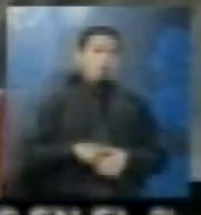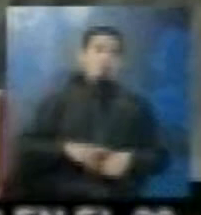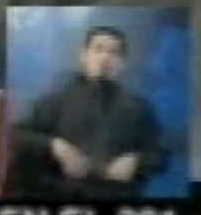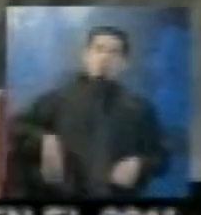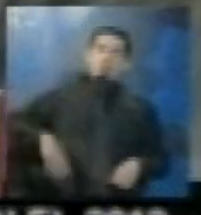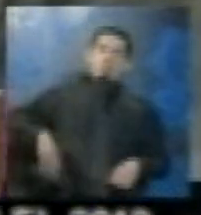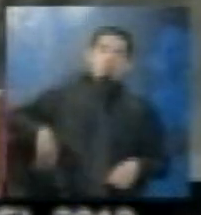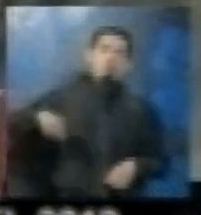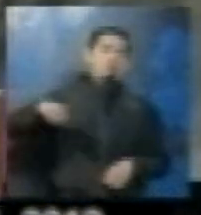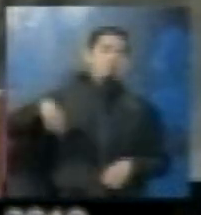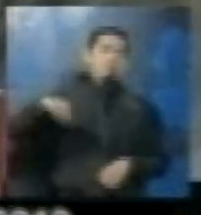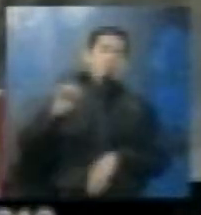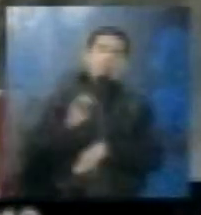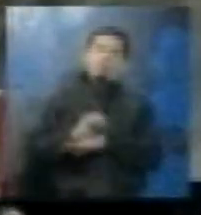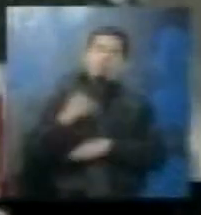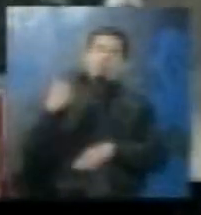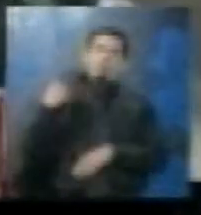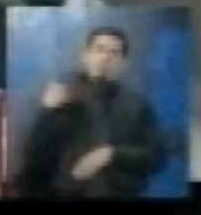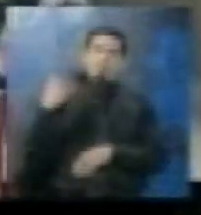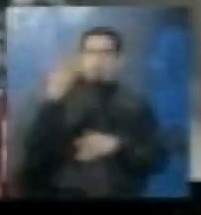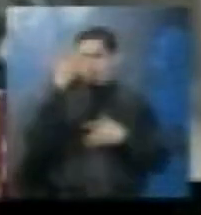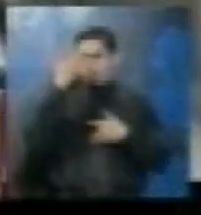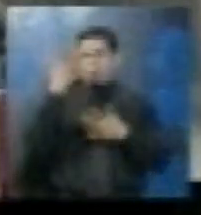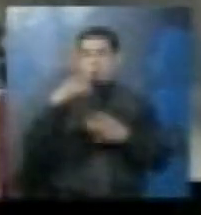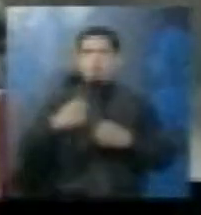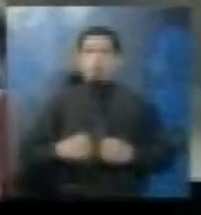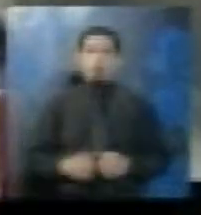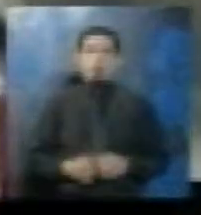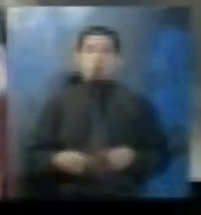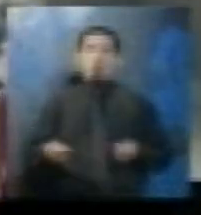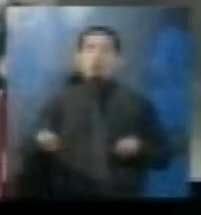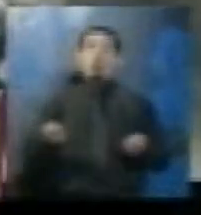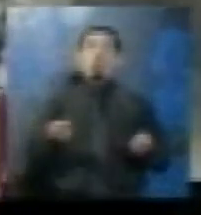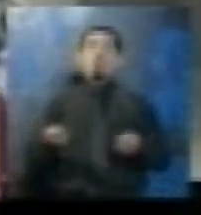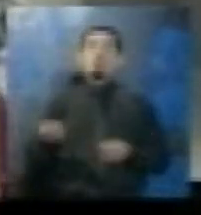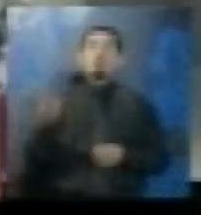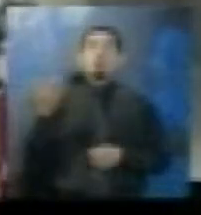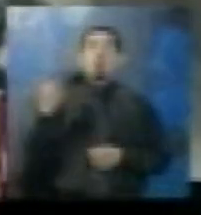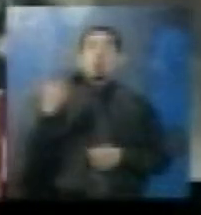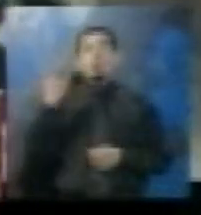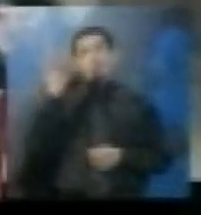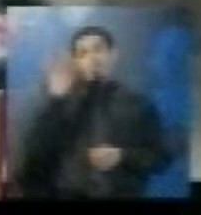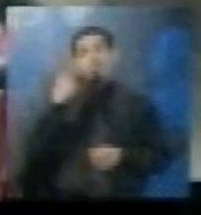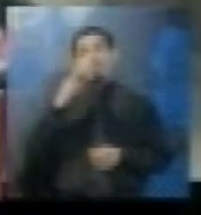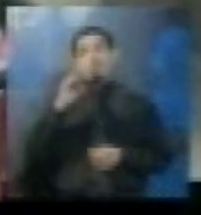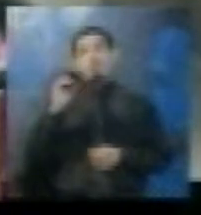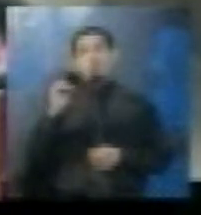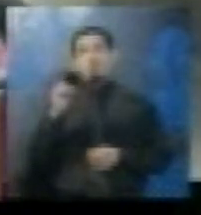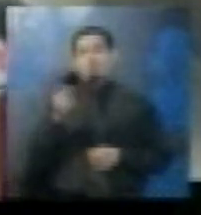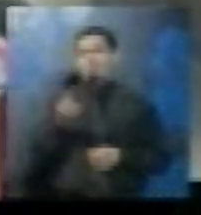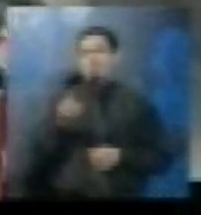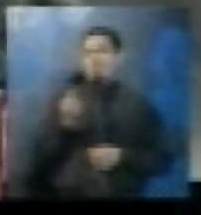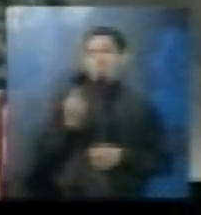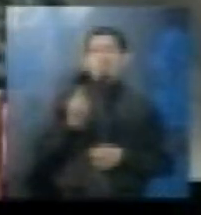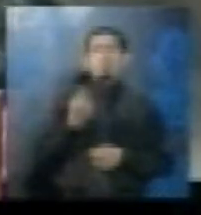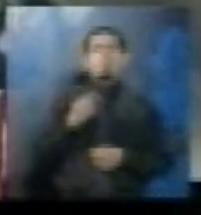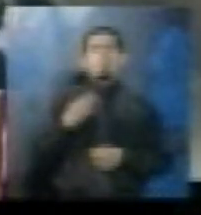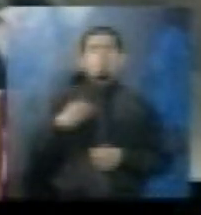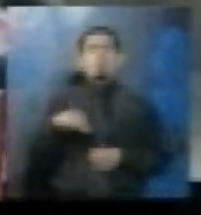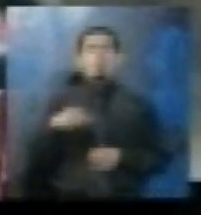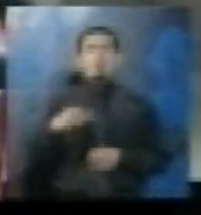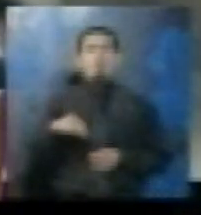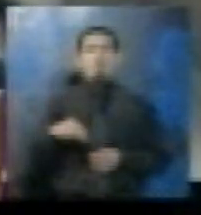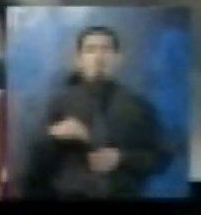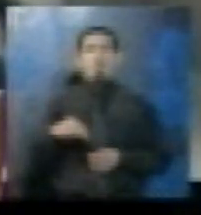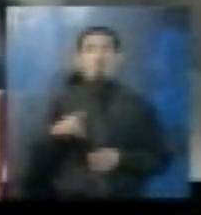en cuenta que ya hay personas contagiadas. Los controles debían hacerse hace 20 días y hasta el miércoles de la semana pasada, que llegó